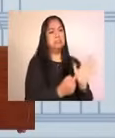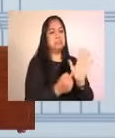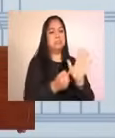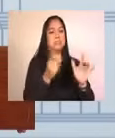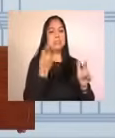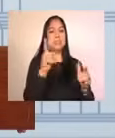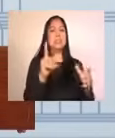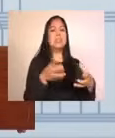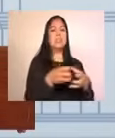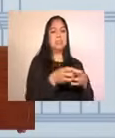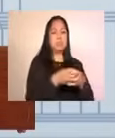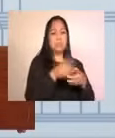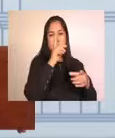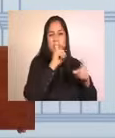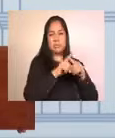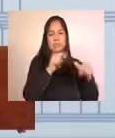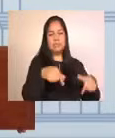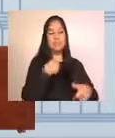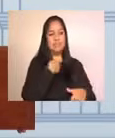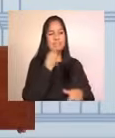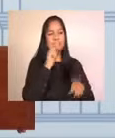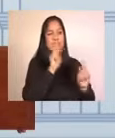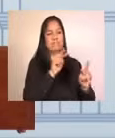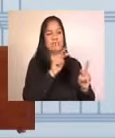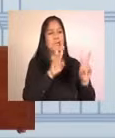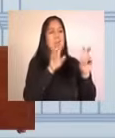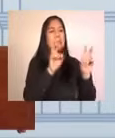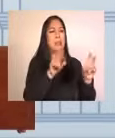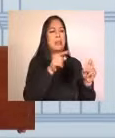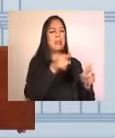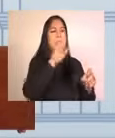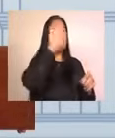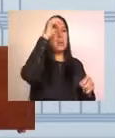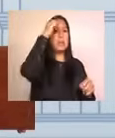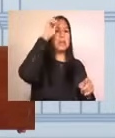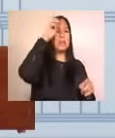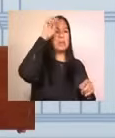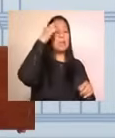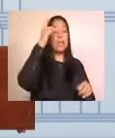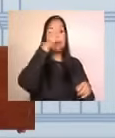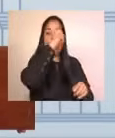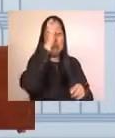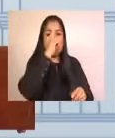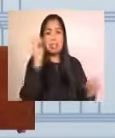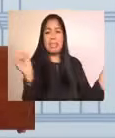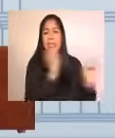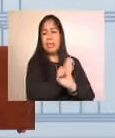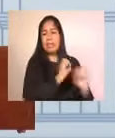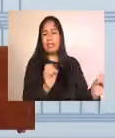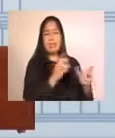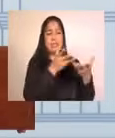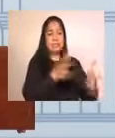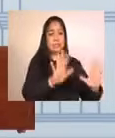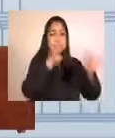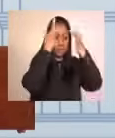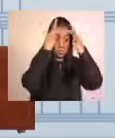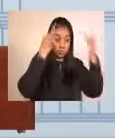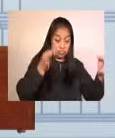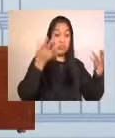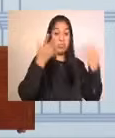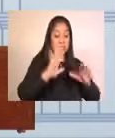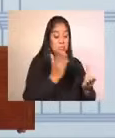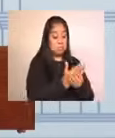de actores que más se han dedicado a tener vendetas políticas que hacer su trabajo. Esta decisión ya fue